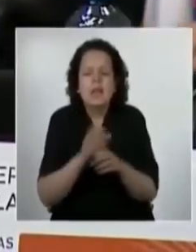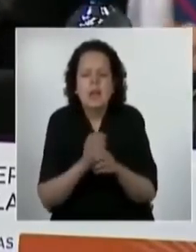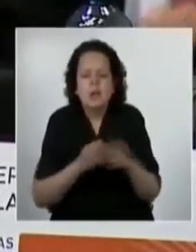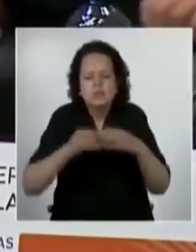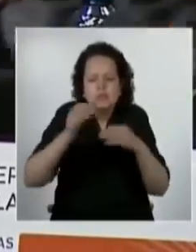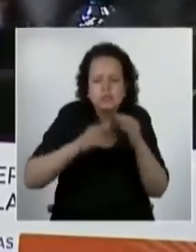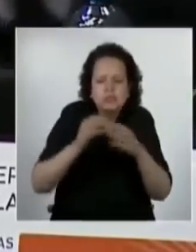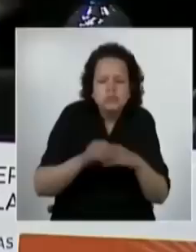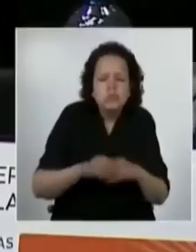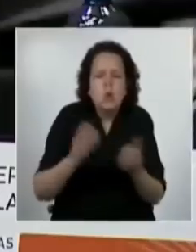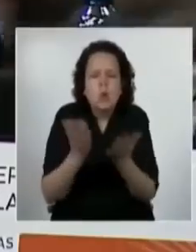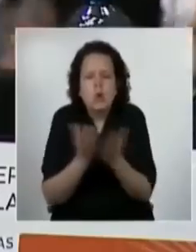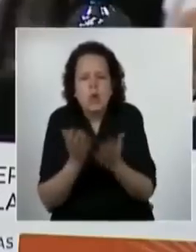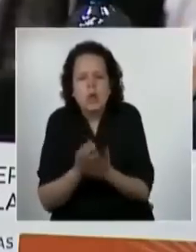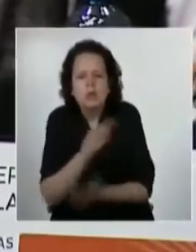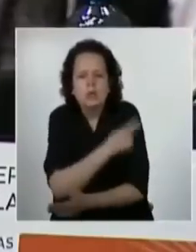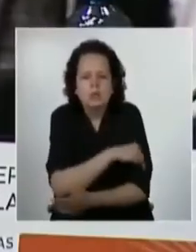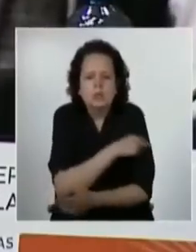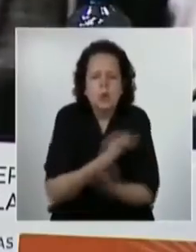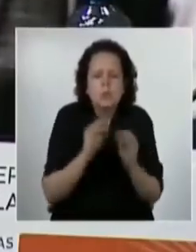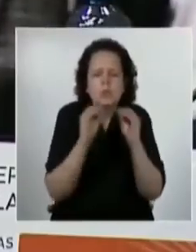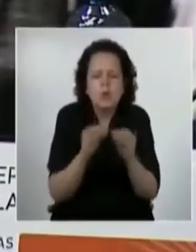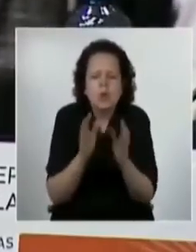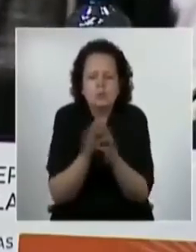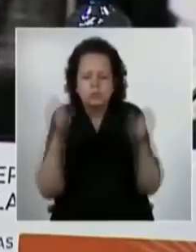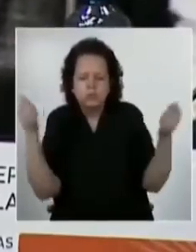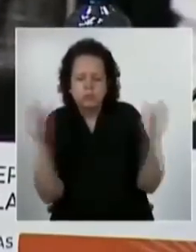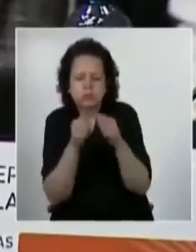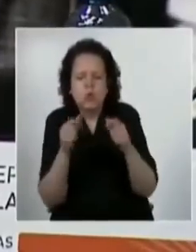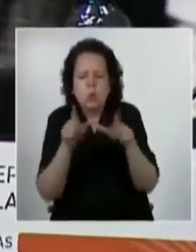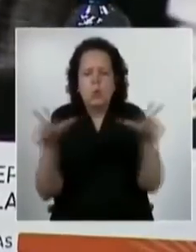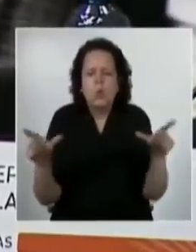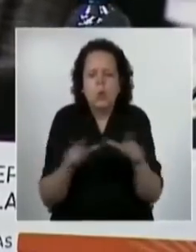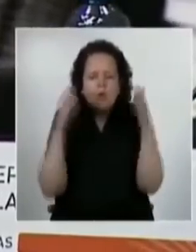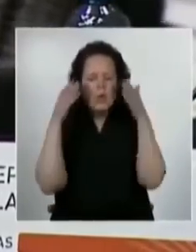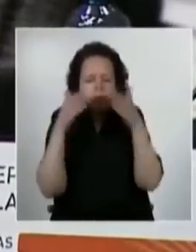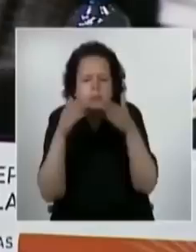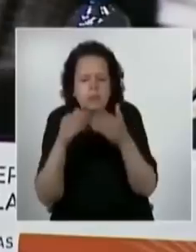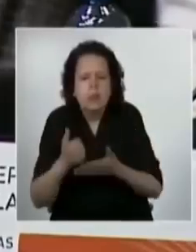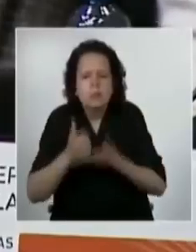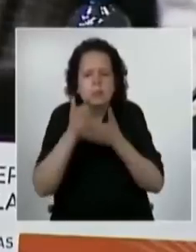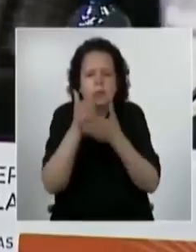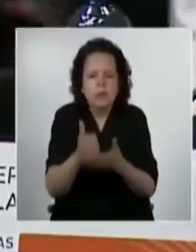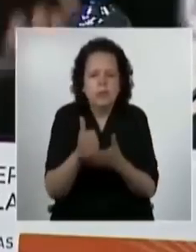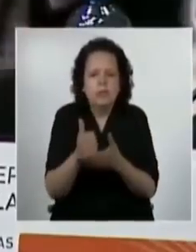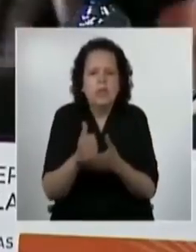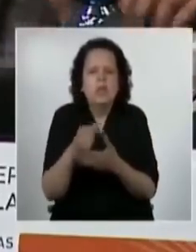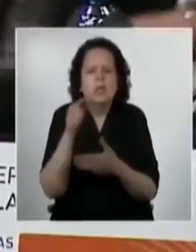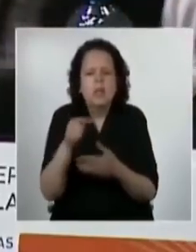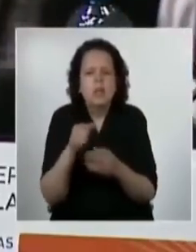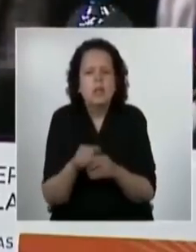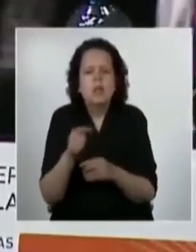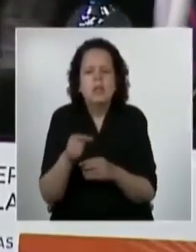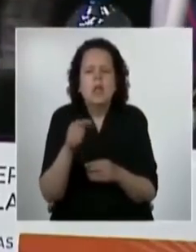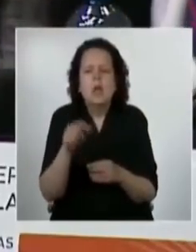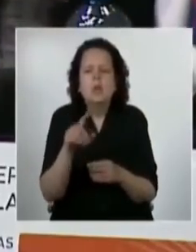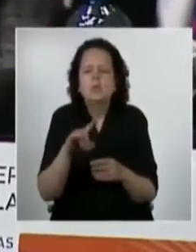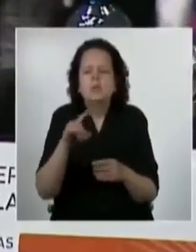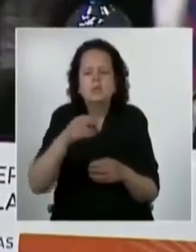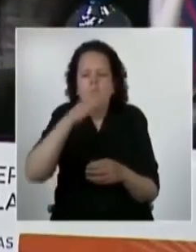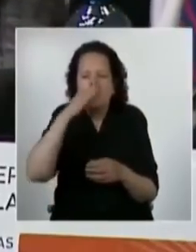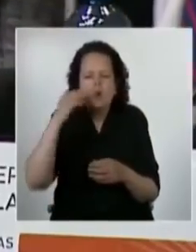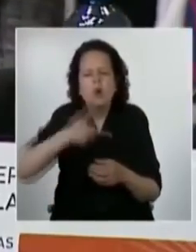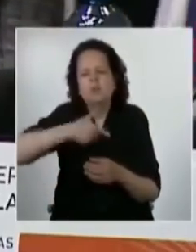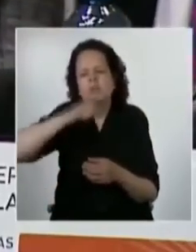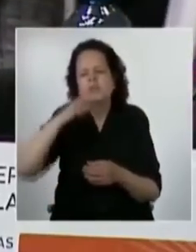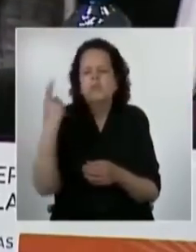escuelas, hospitales, fundaron periódicos, centros de atención para asistir a personas sumergidas en el alcoholismo y